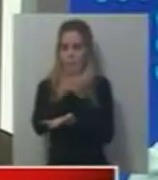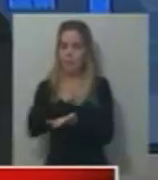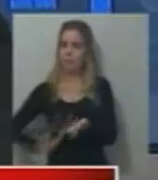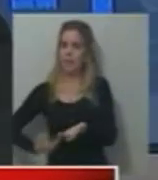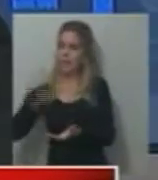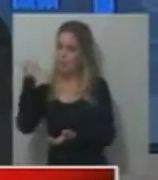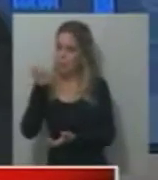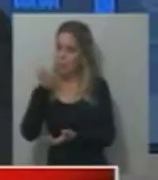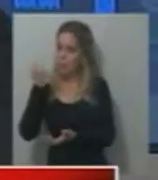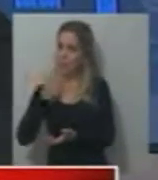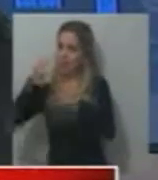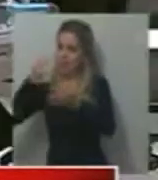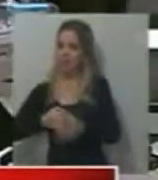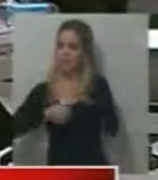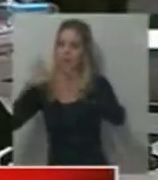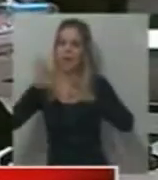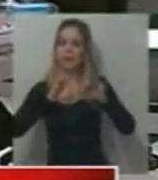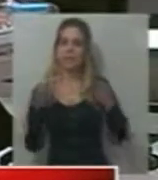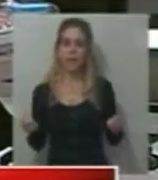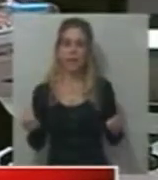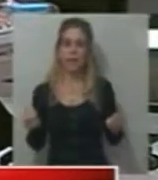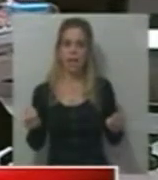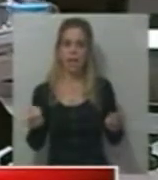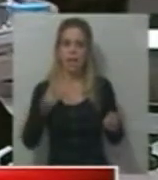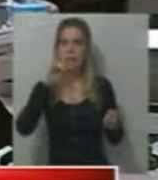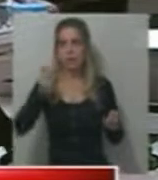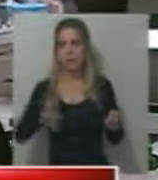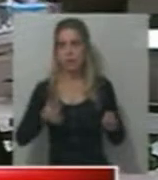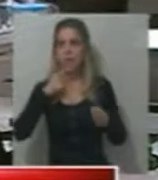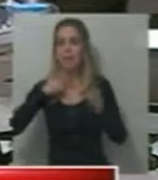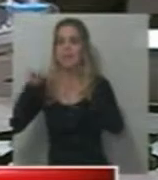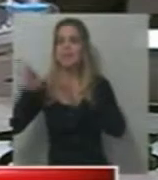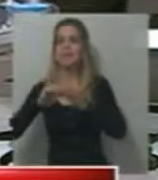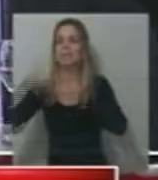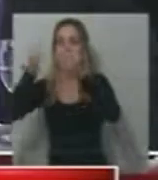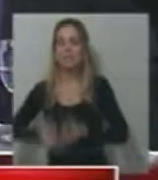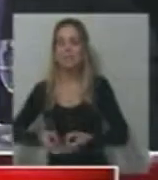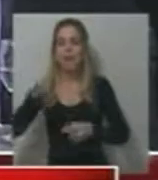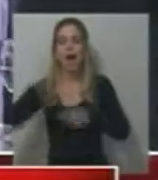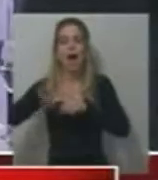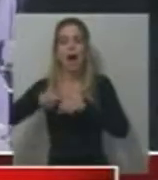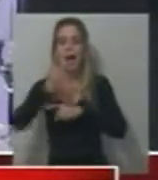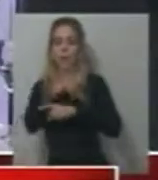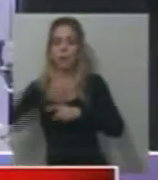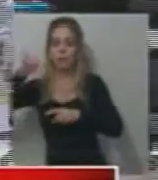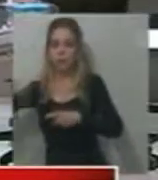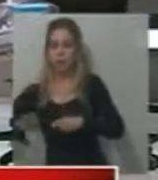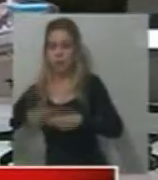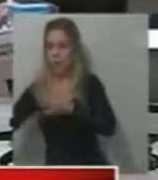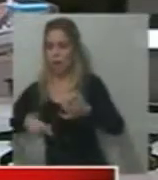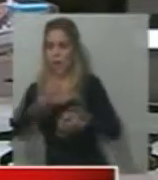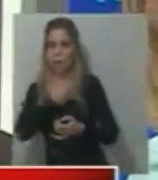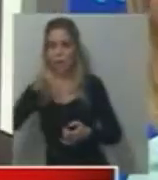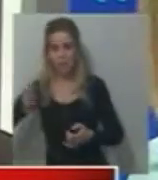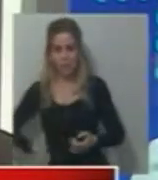perdóname, pero no. La que decide actos de gobierno. Pero la que decide el candidato no es solamente la presidenta. La que decide los candidatos hasta ahora fue